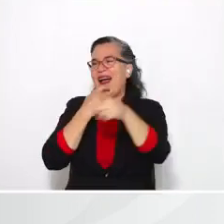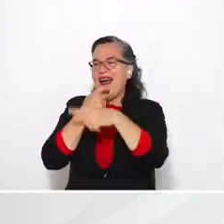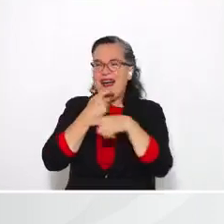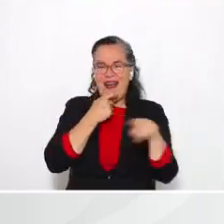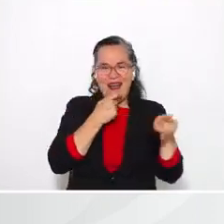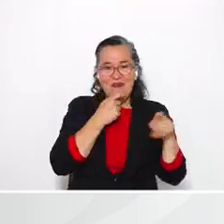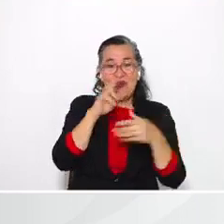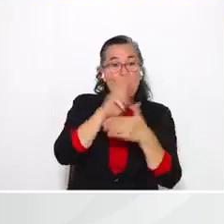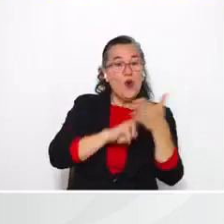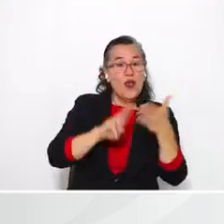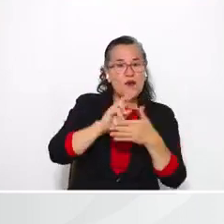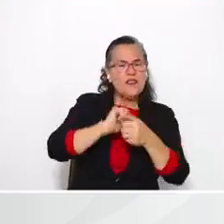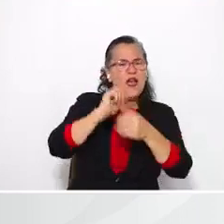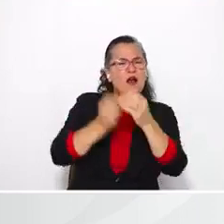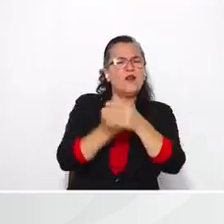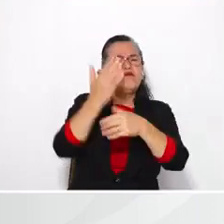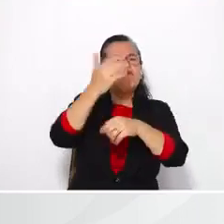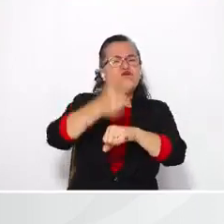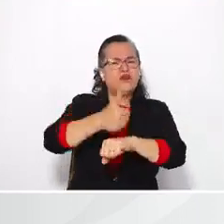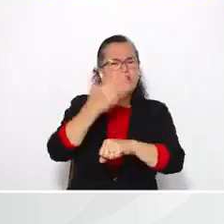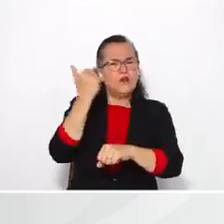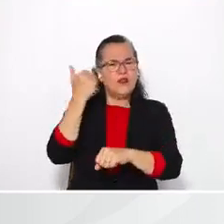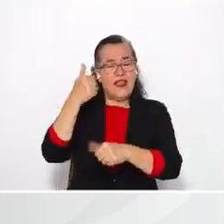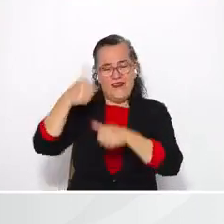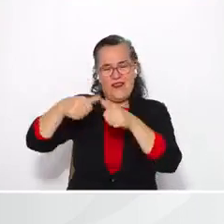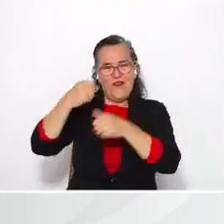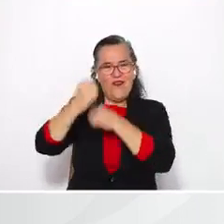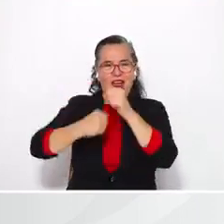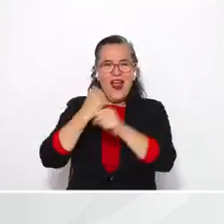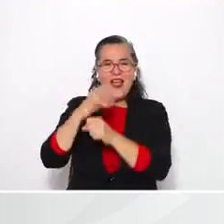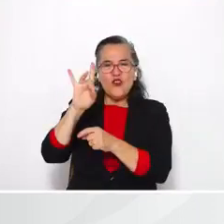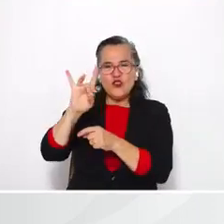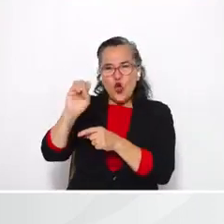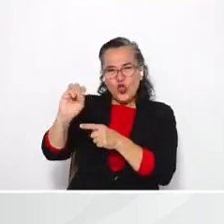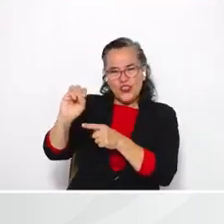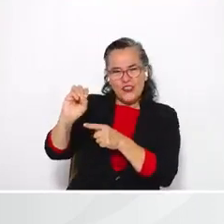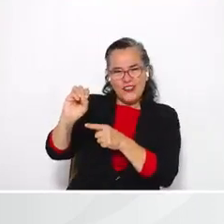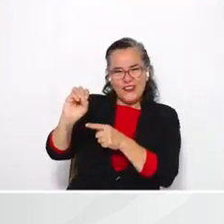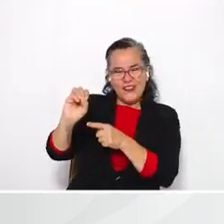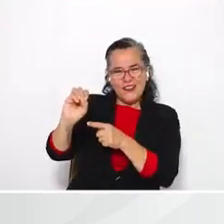La Universidad de Earth se creó, si ustedes se acuerdan, en los años 80,